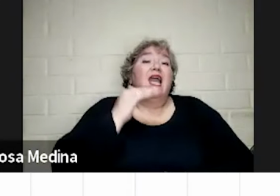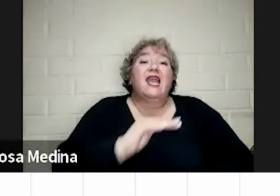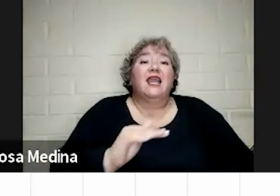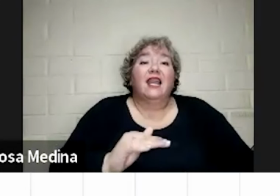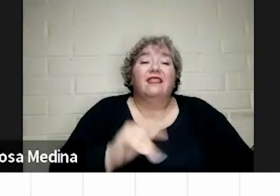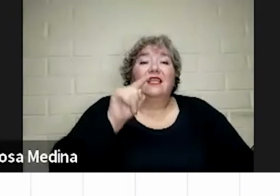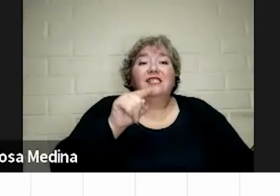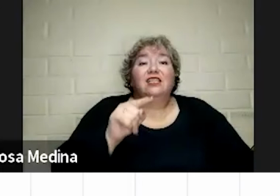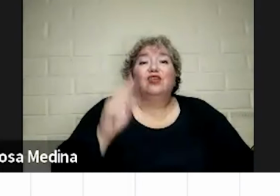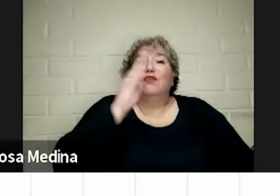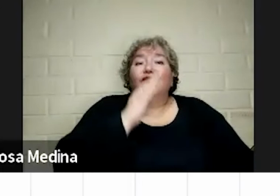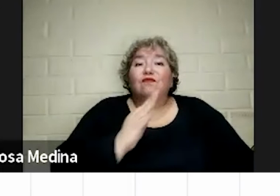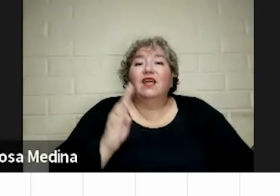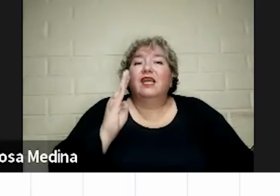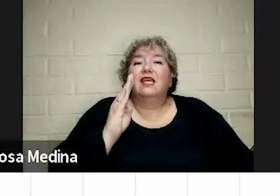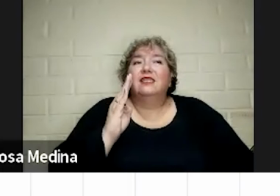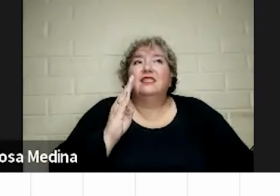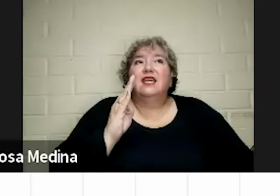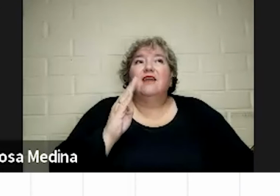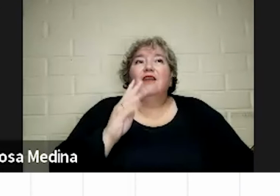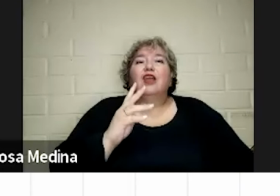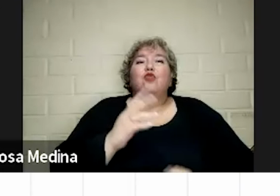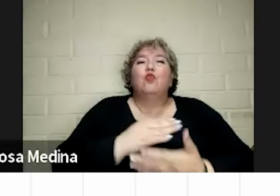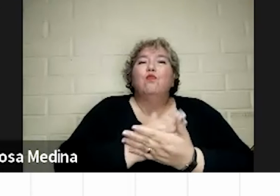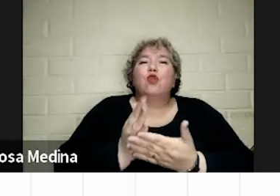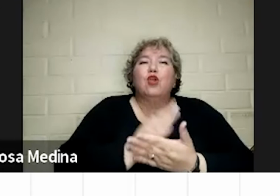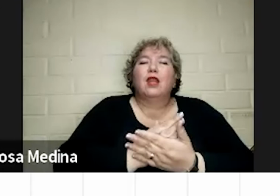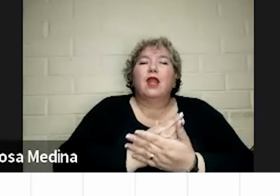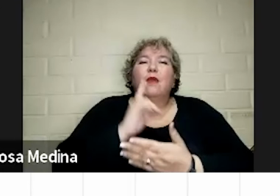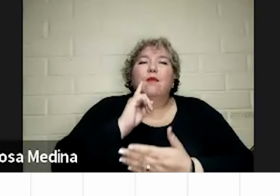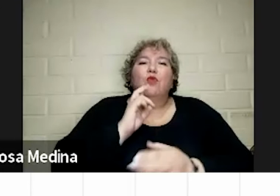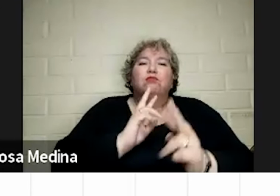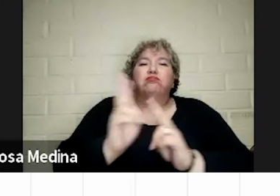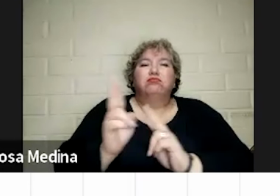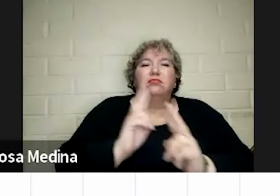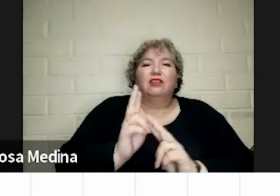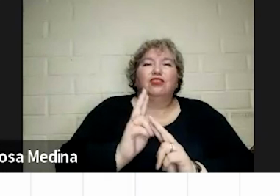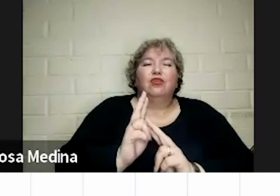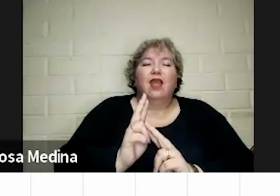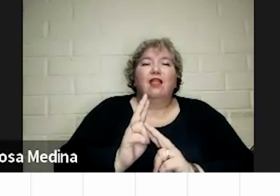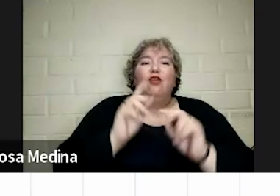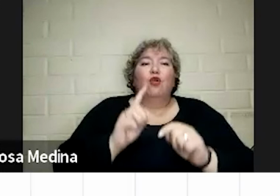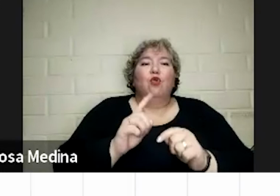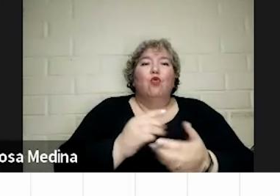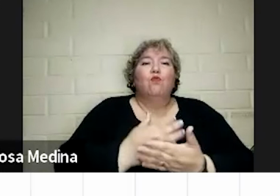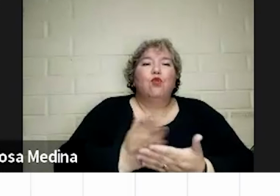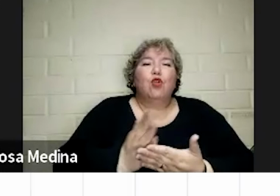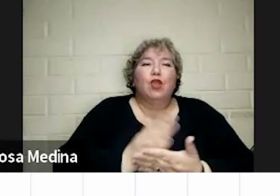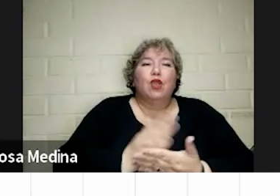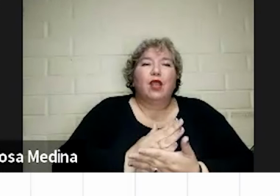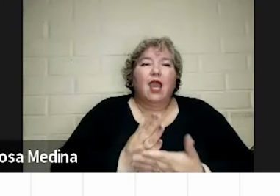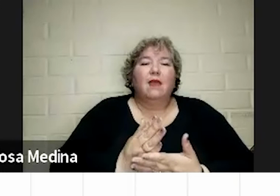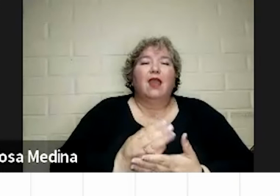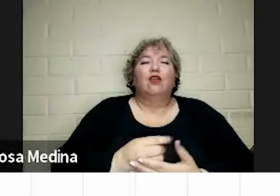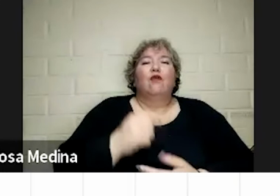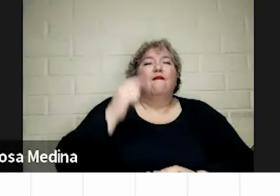basado en un programa que está muy relacionado con funciones ejecutivas, en un programa relacionado como con la filosofía, o